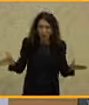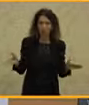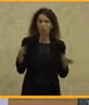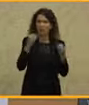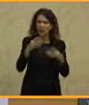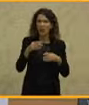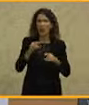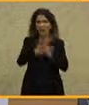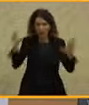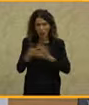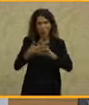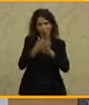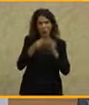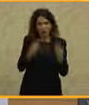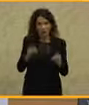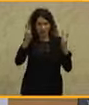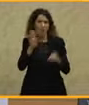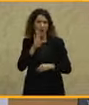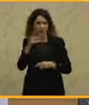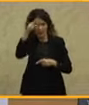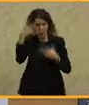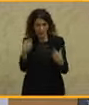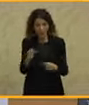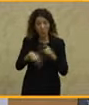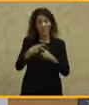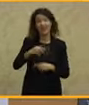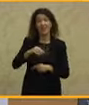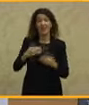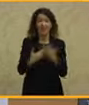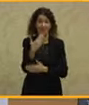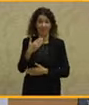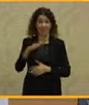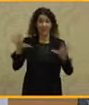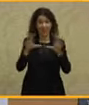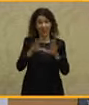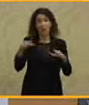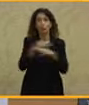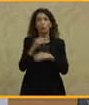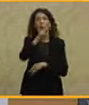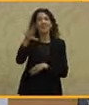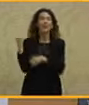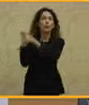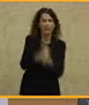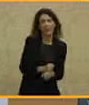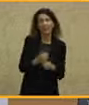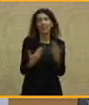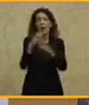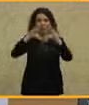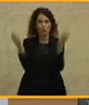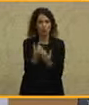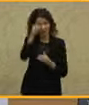naturalidad sobre este tipo de cuestiones. Mañana, 10 de octubre, será el 25 aniversario del Día Mundial de la Salud